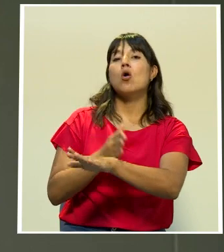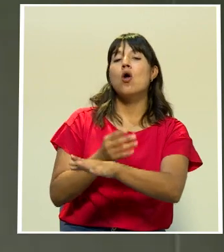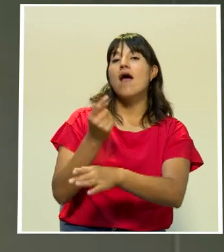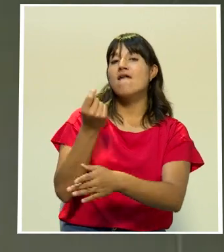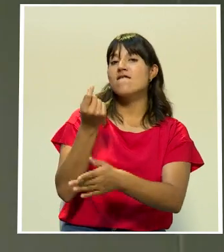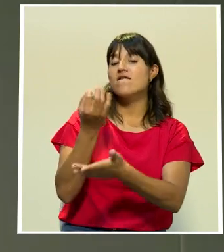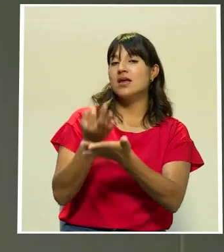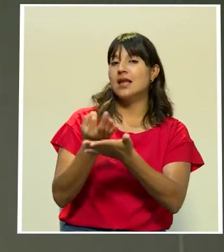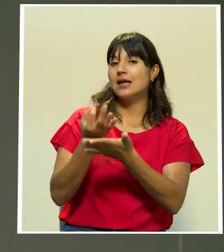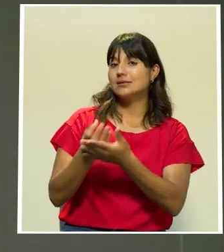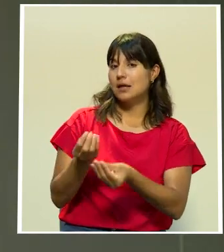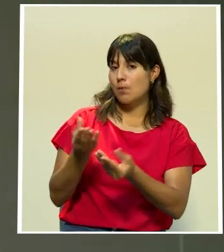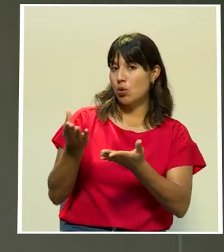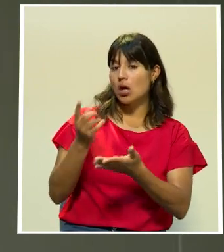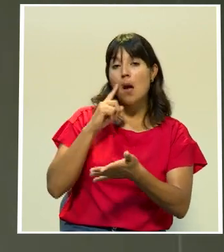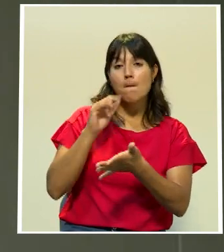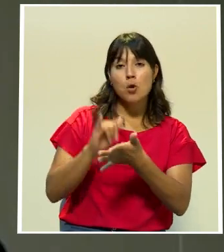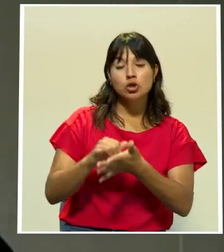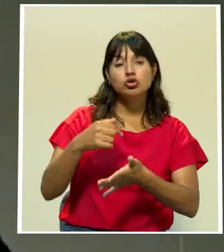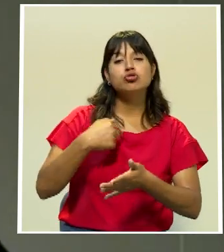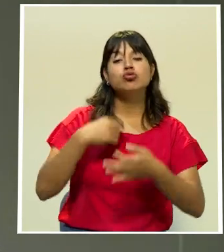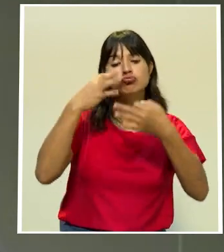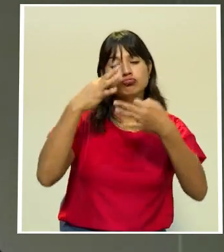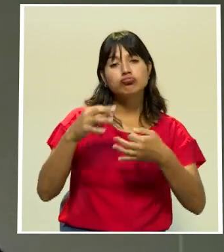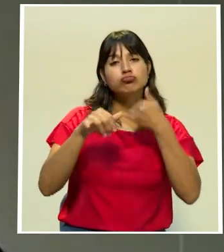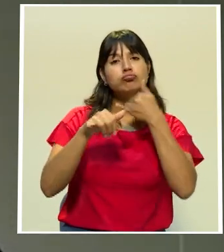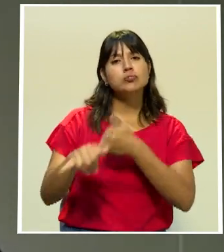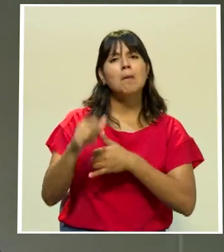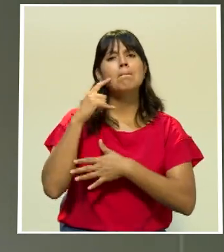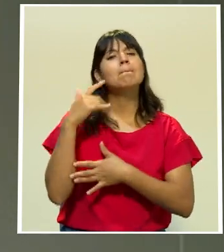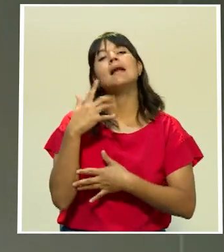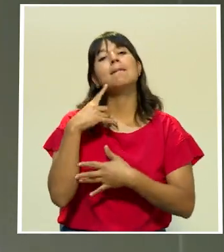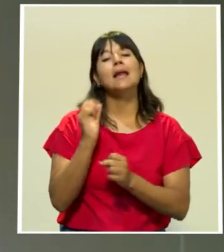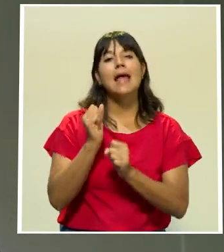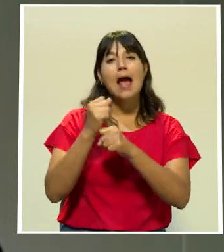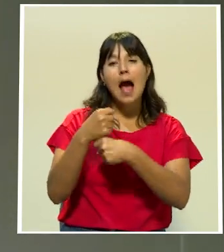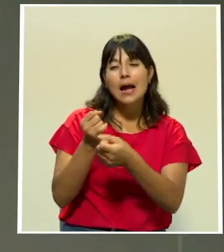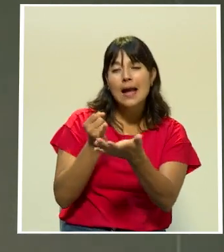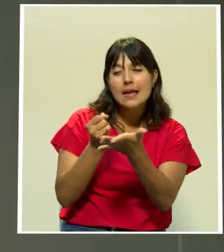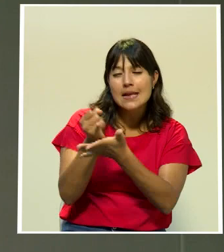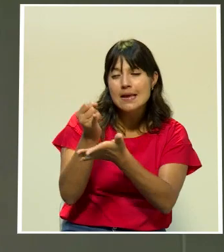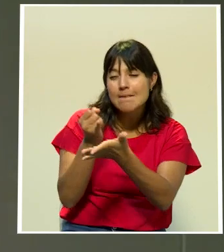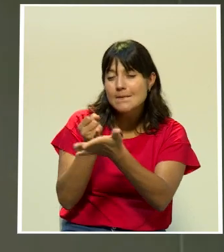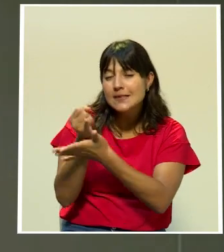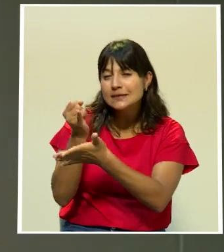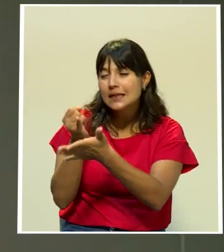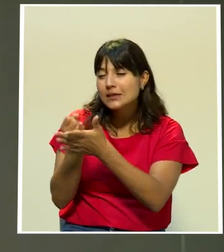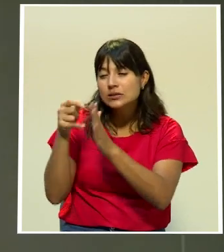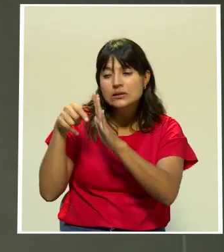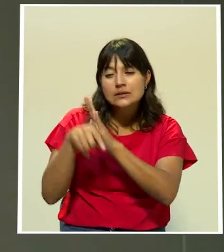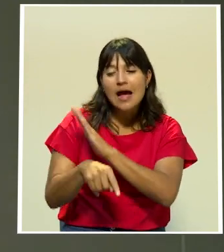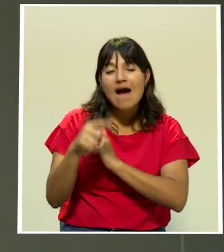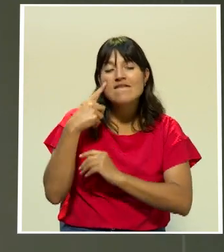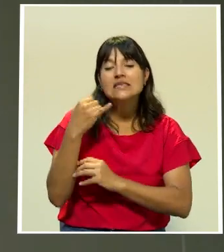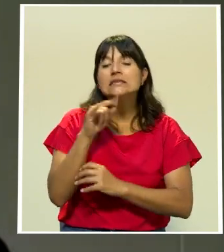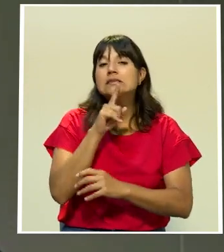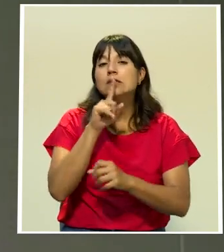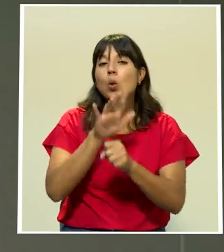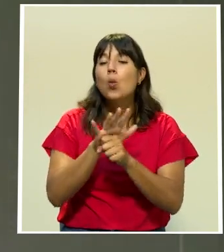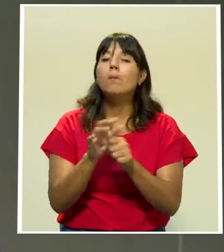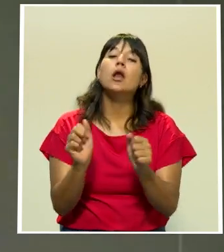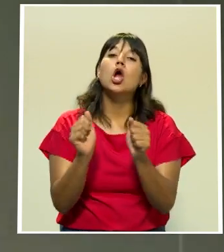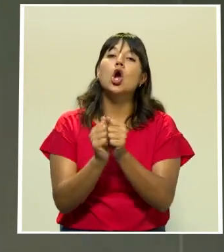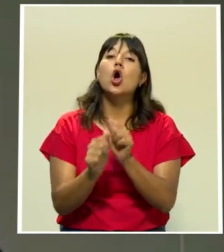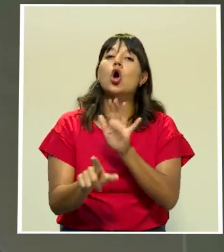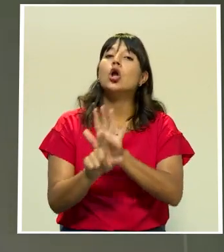públicas. Por eso presenté la denuncia para que se haga una revisión exhaustiva de si se cumple con la ley. La